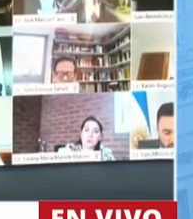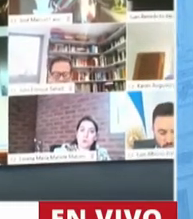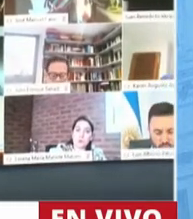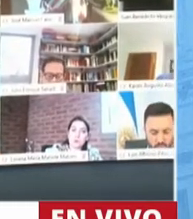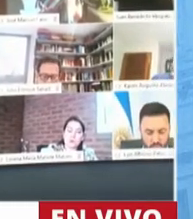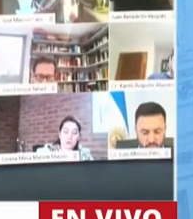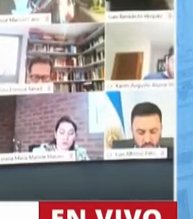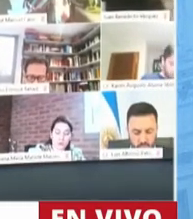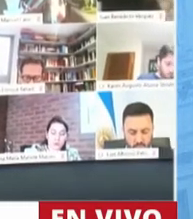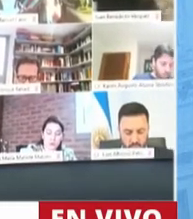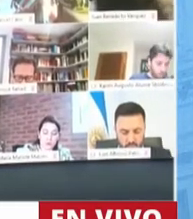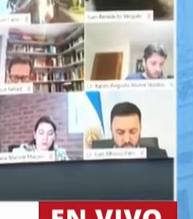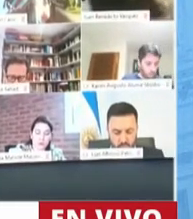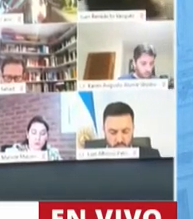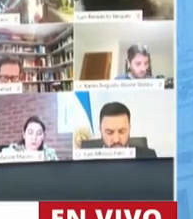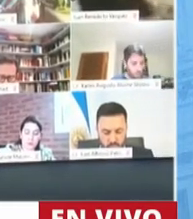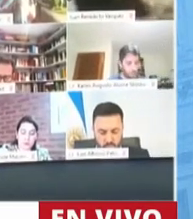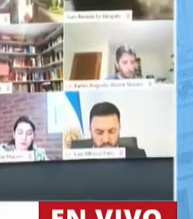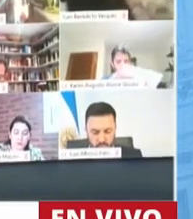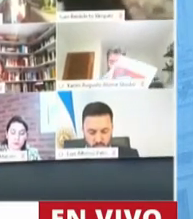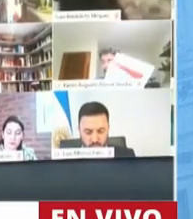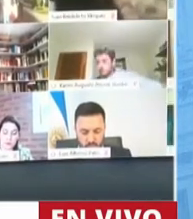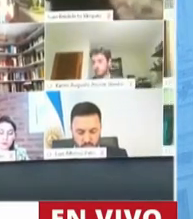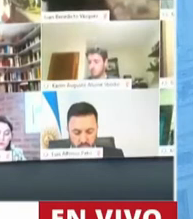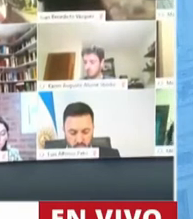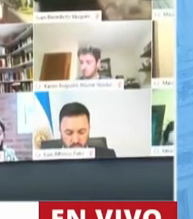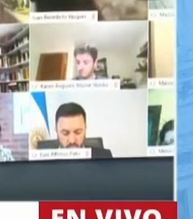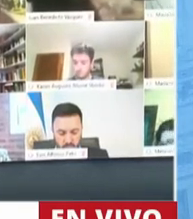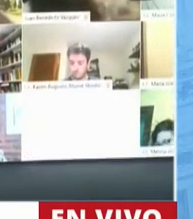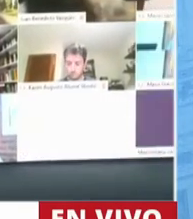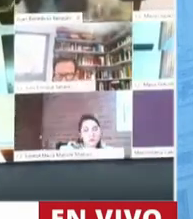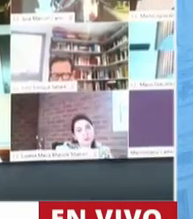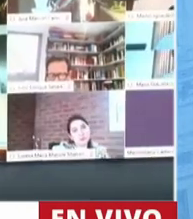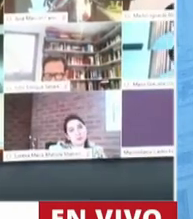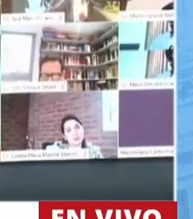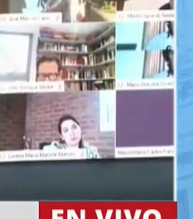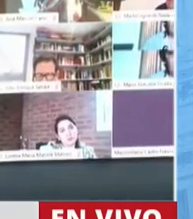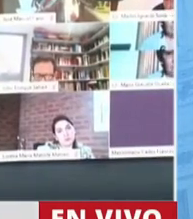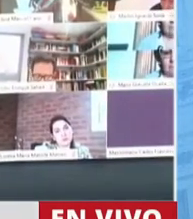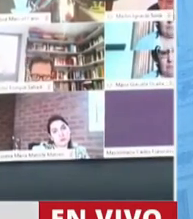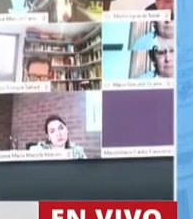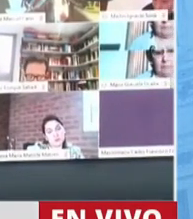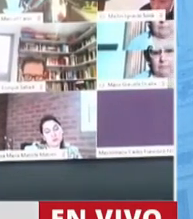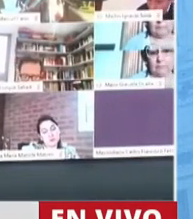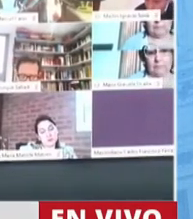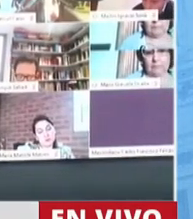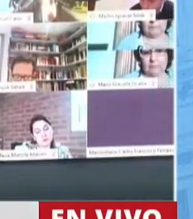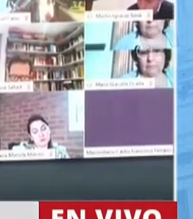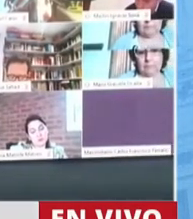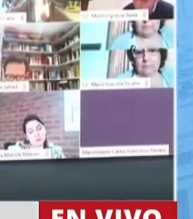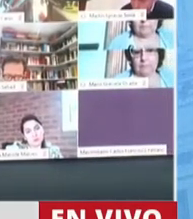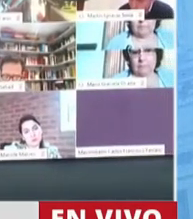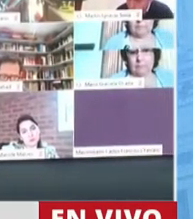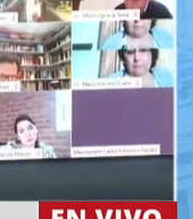Gracias, presidente. Bienvenido, ministro. Siempre es bueno no perder la costumbre de rendir cuentas.